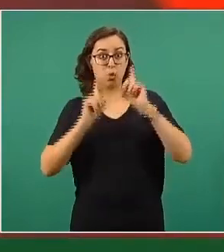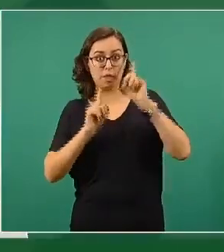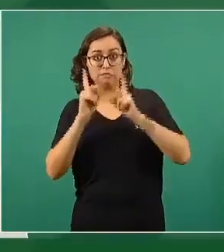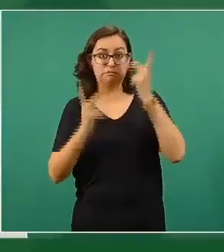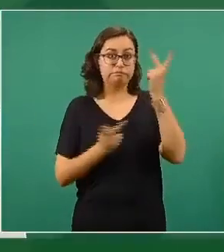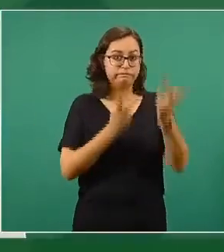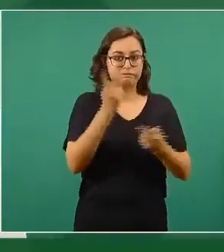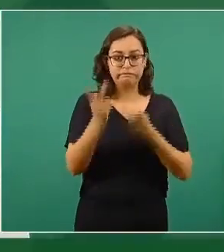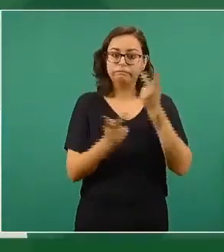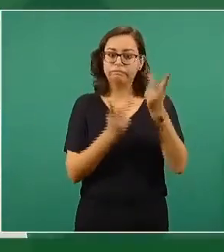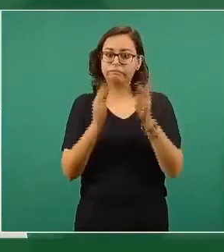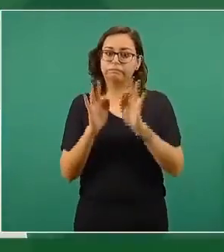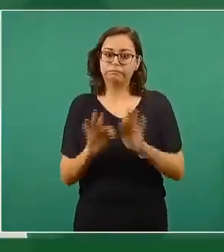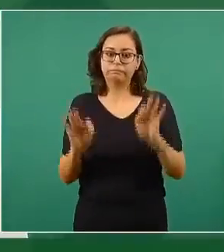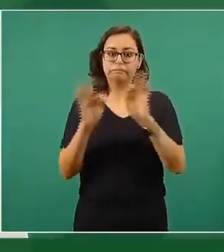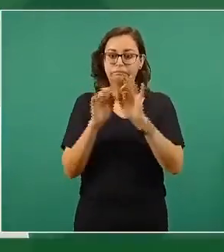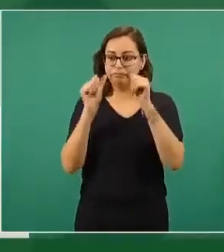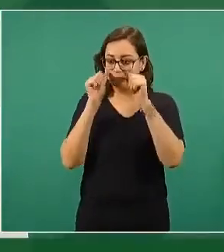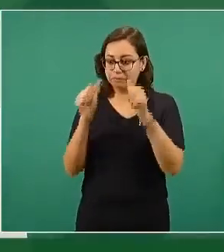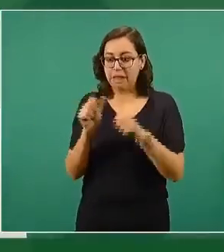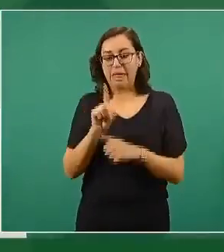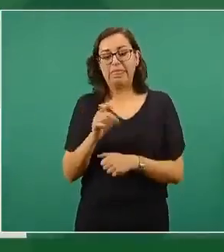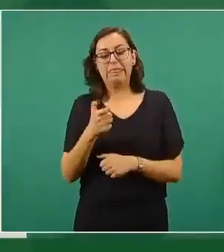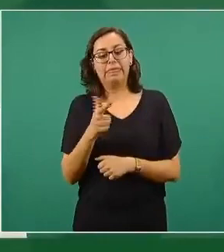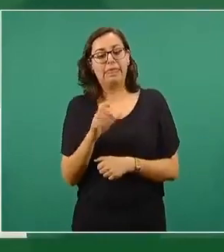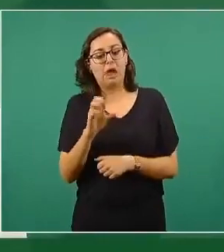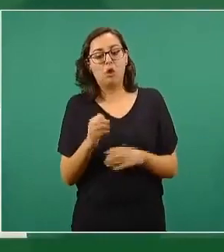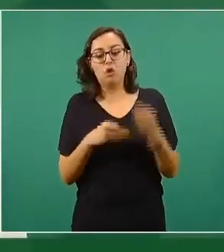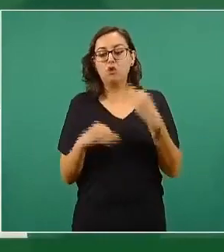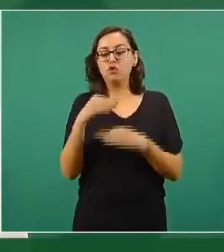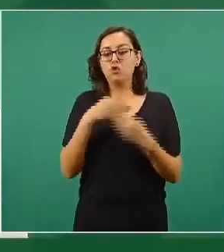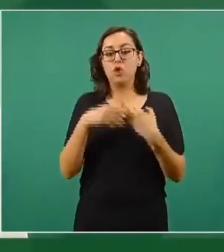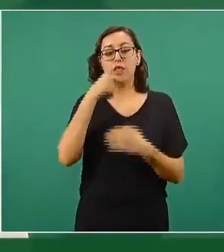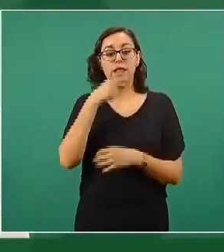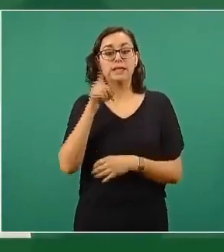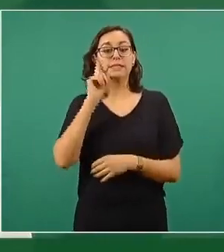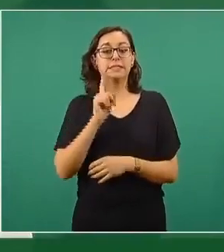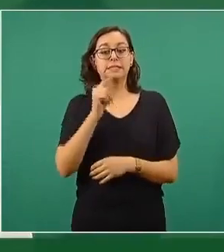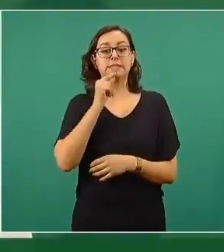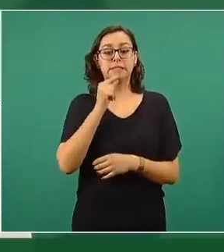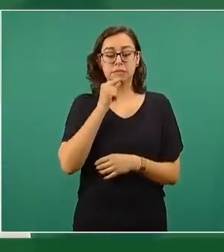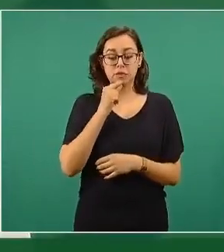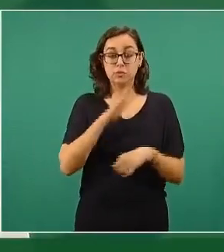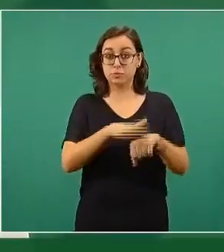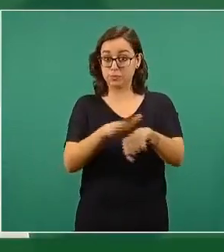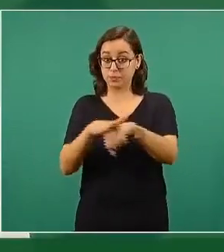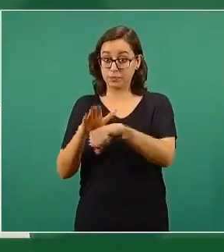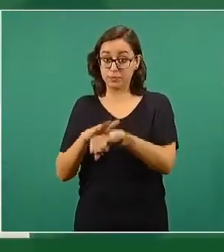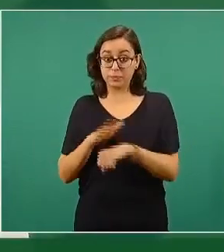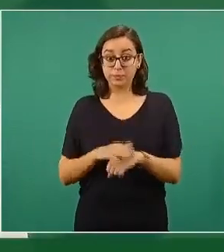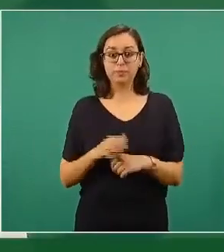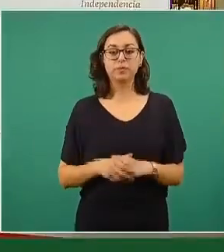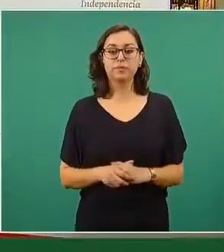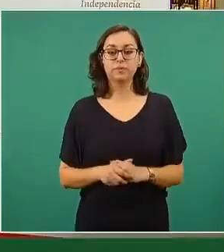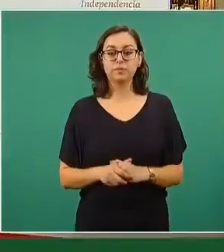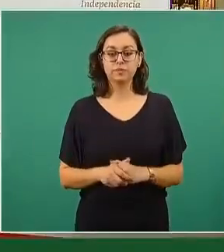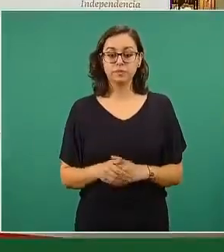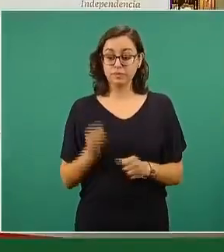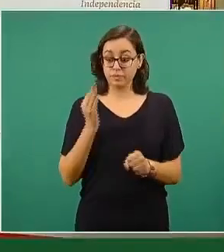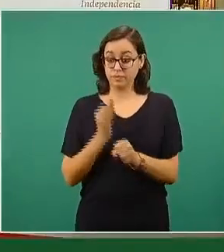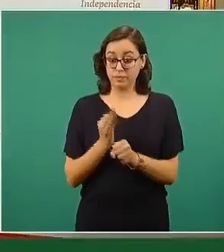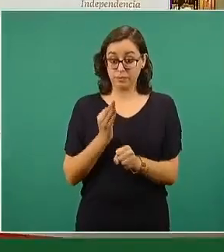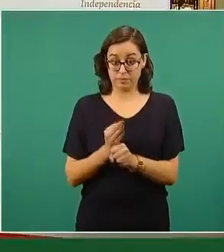atenderla. Diego y todas las niñas y niños que nos escuchen. En el momento actual, hasta